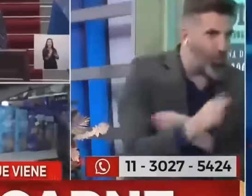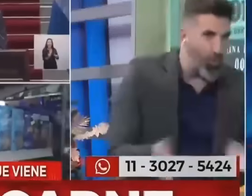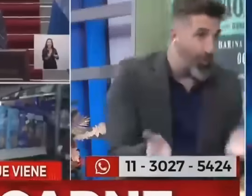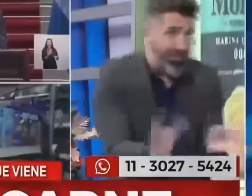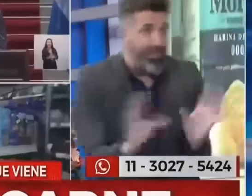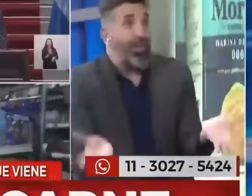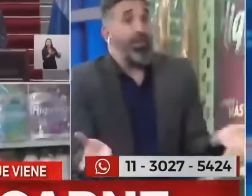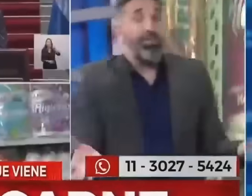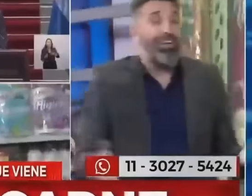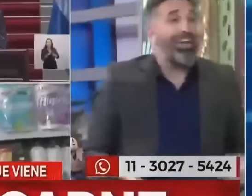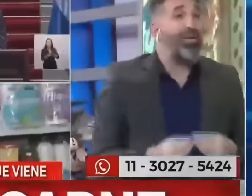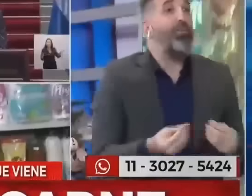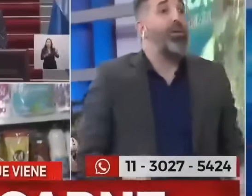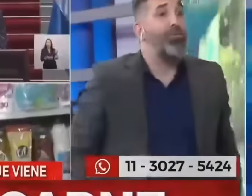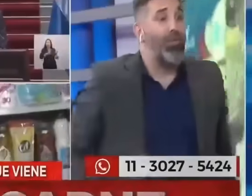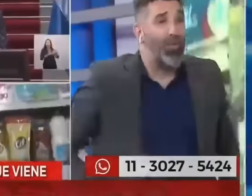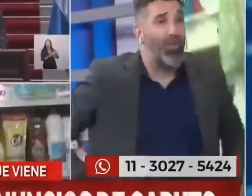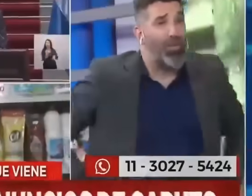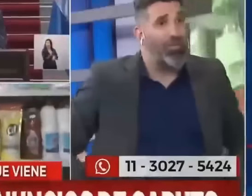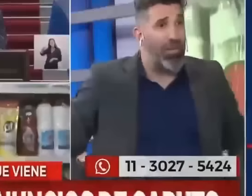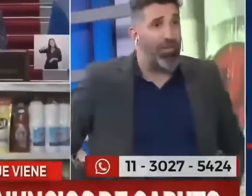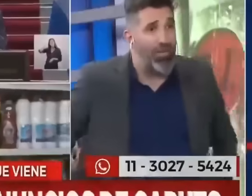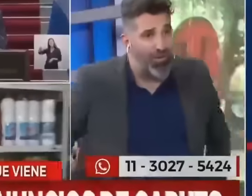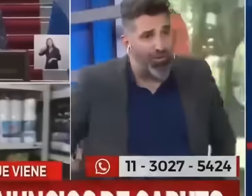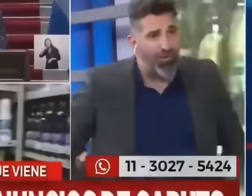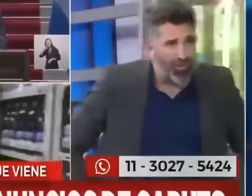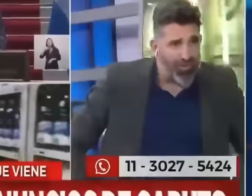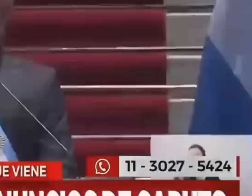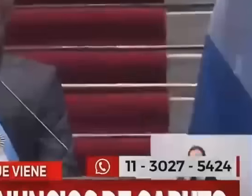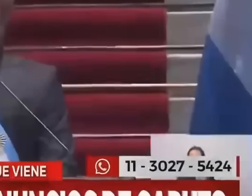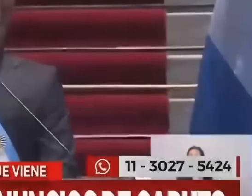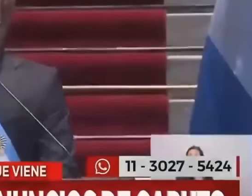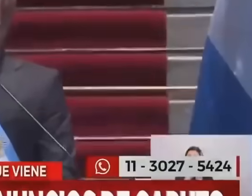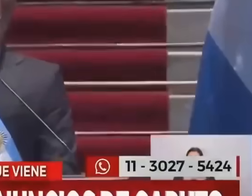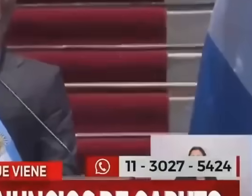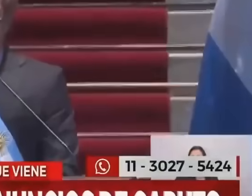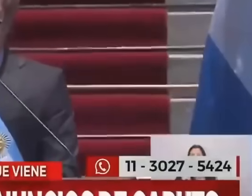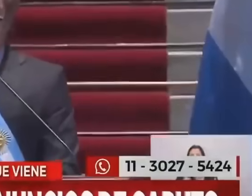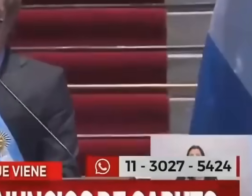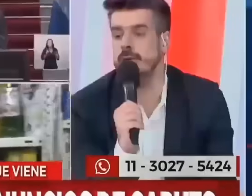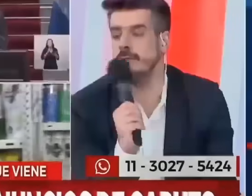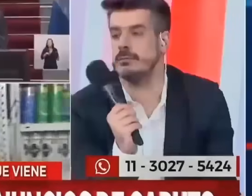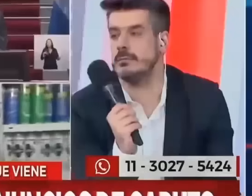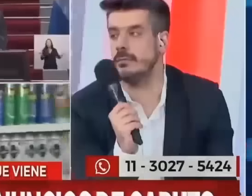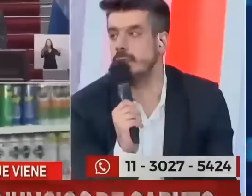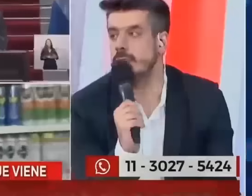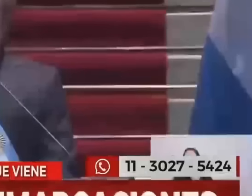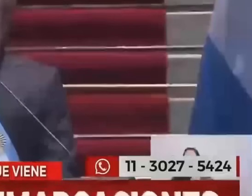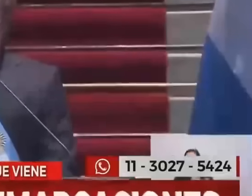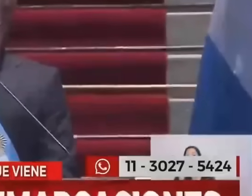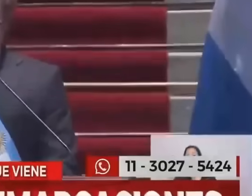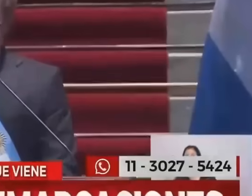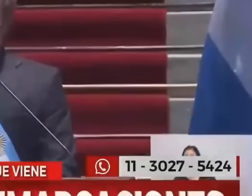vida sos vos así que bueno yo te lo digo no echó a nadie solo puede echar a un inútil pero Cómo podemos per No no es mucho para